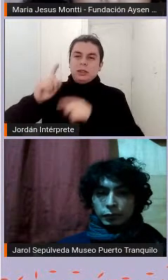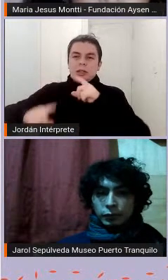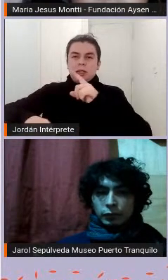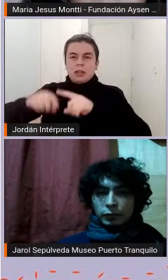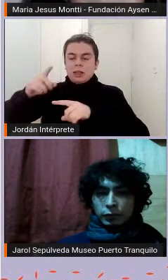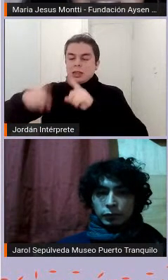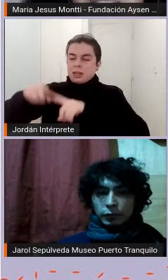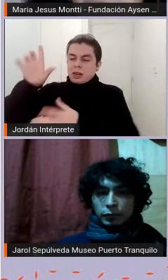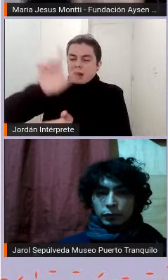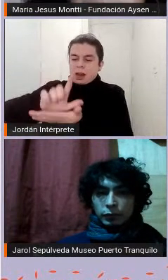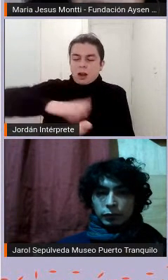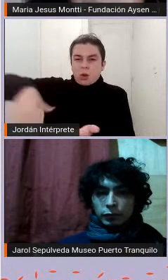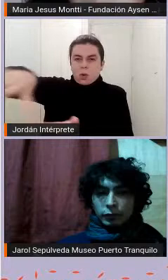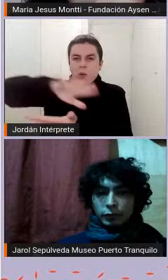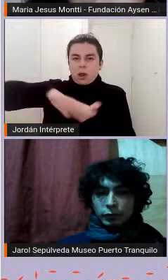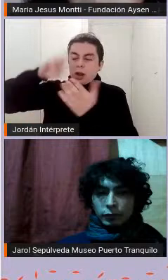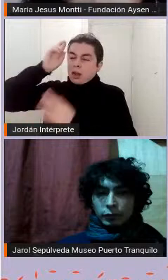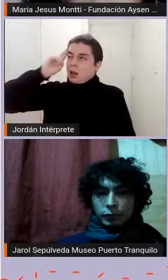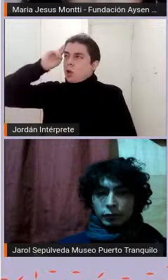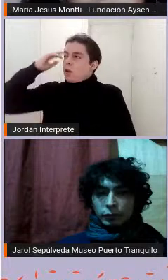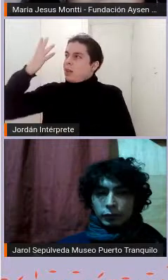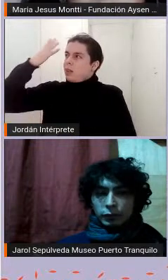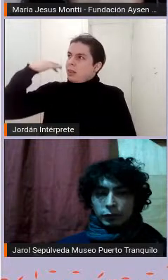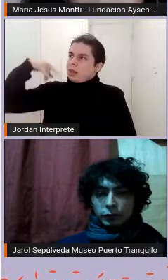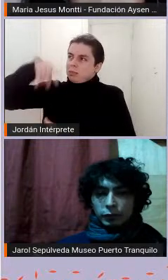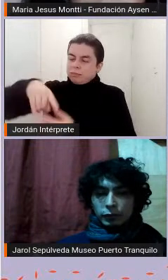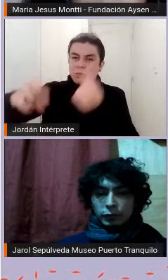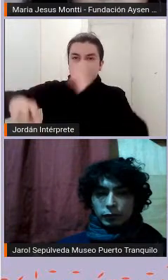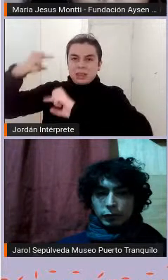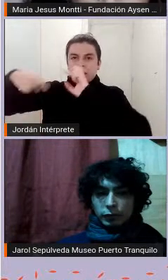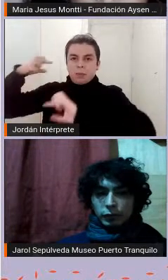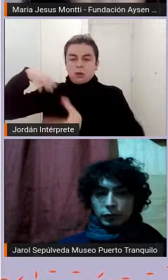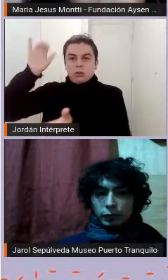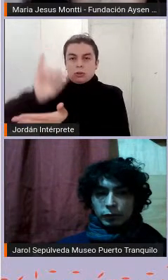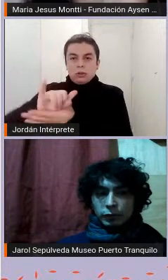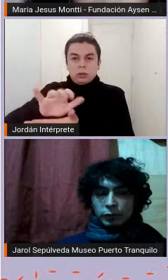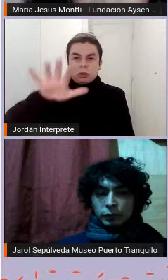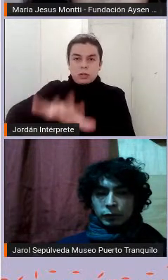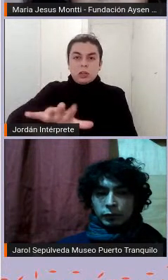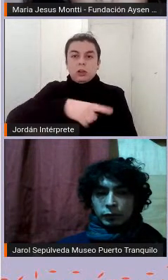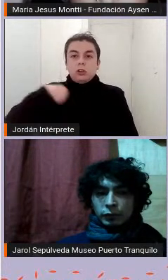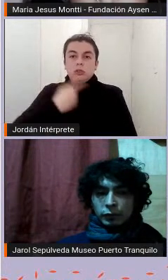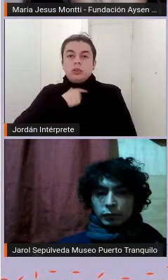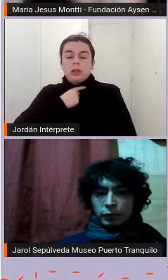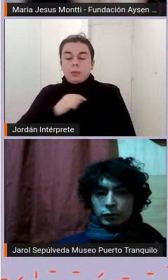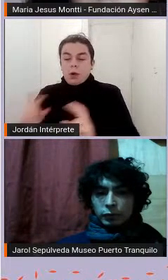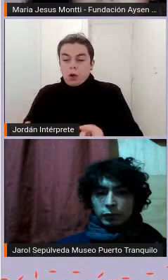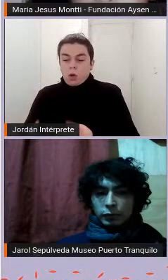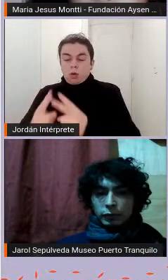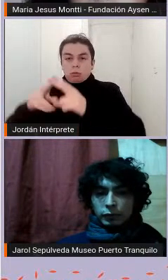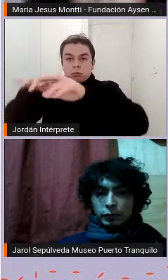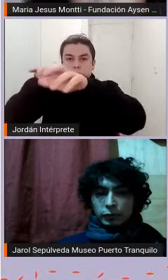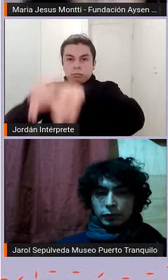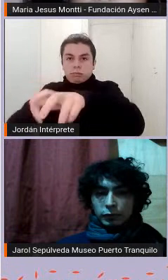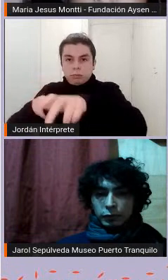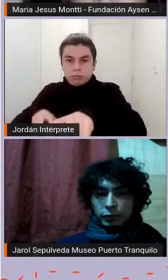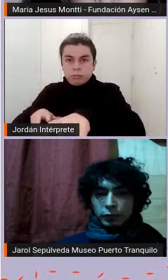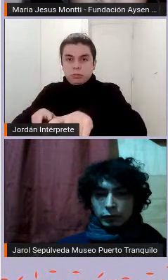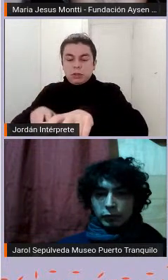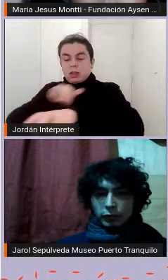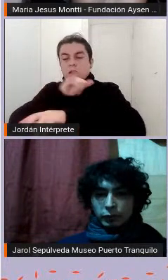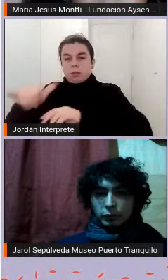comunidad, armar la ballena y dejarla montada en el colegio, y fomentar la previsión de la ballena por parte de la